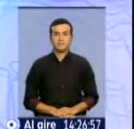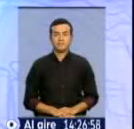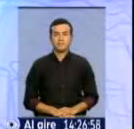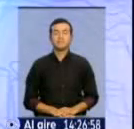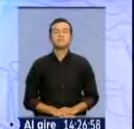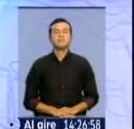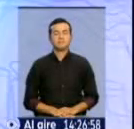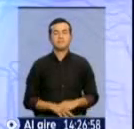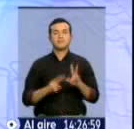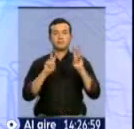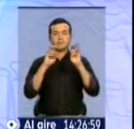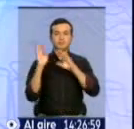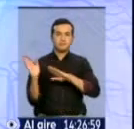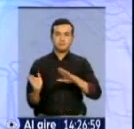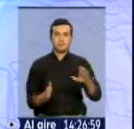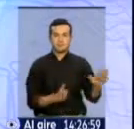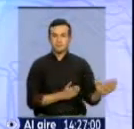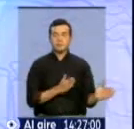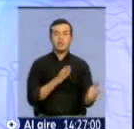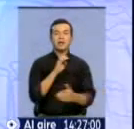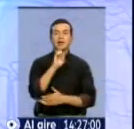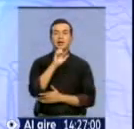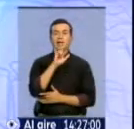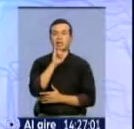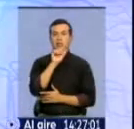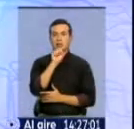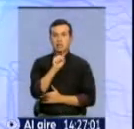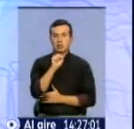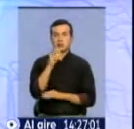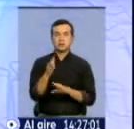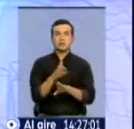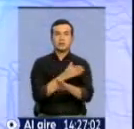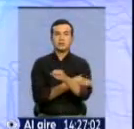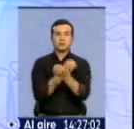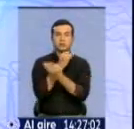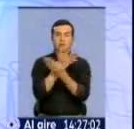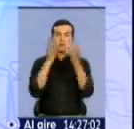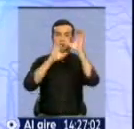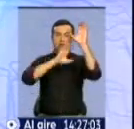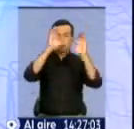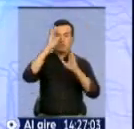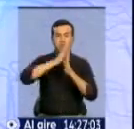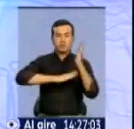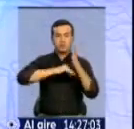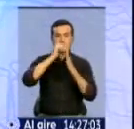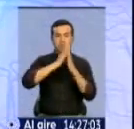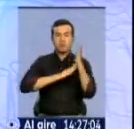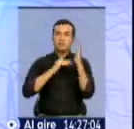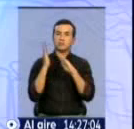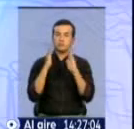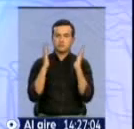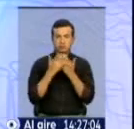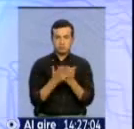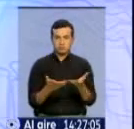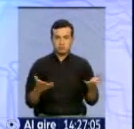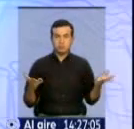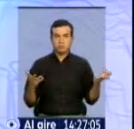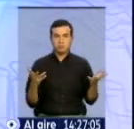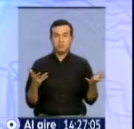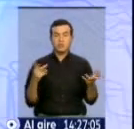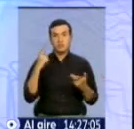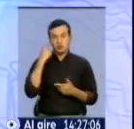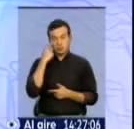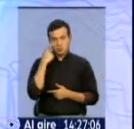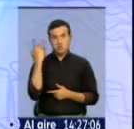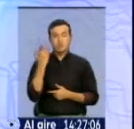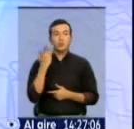Y en otro tema, volviendo a nuestro país, Alejandro Elías presentó su más reciente exposición pictórica, La Transición. Muestran las